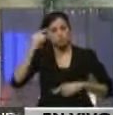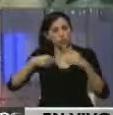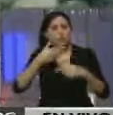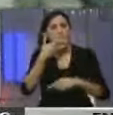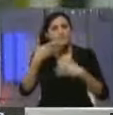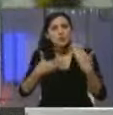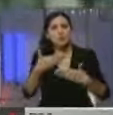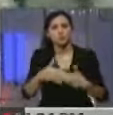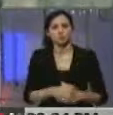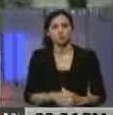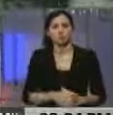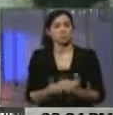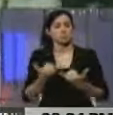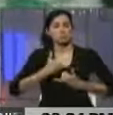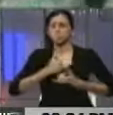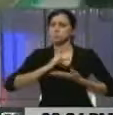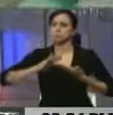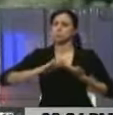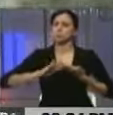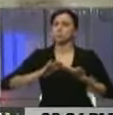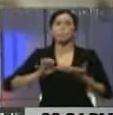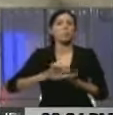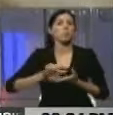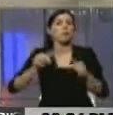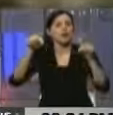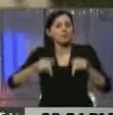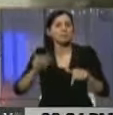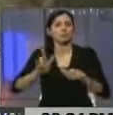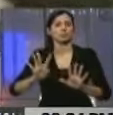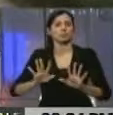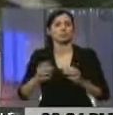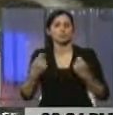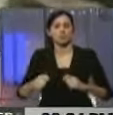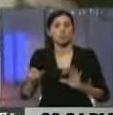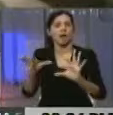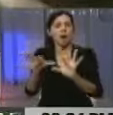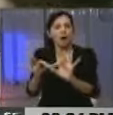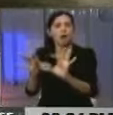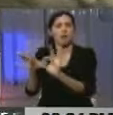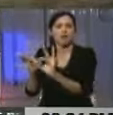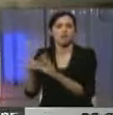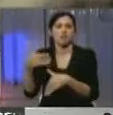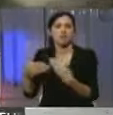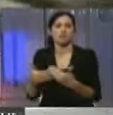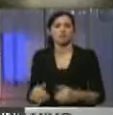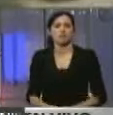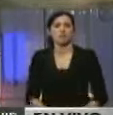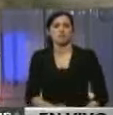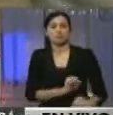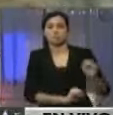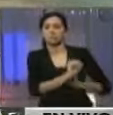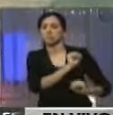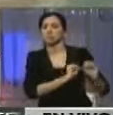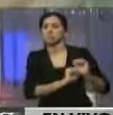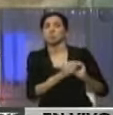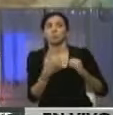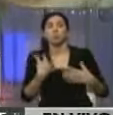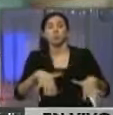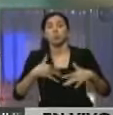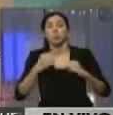más, resolver todos los problemas que tenemos que resolver para articularnos. Este ataque tremendo que hemos tenido.